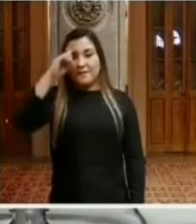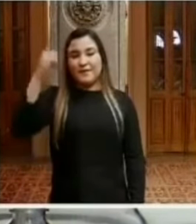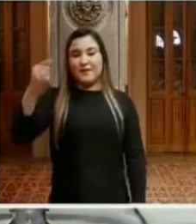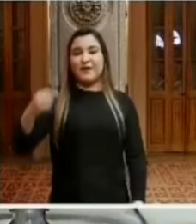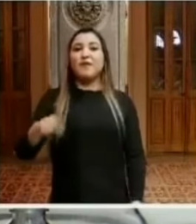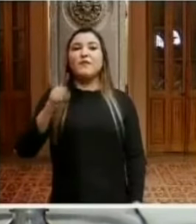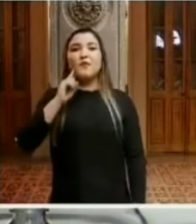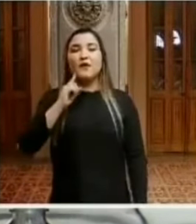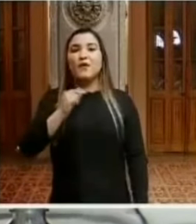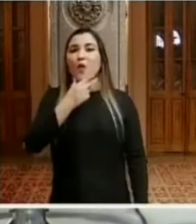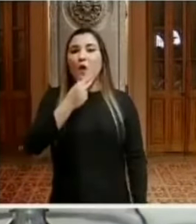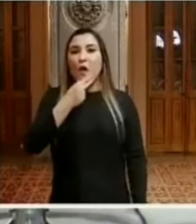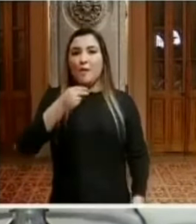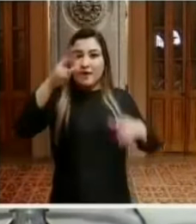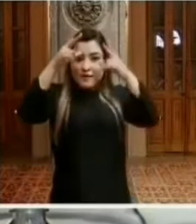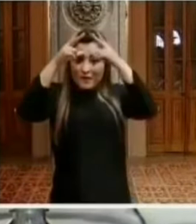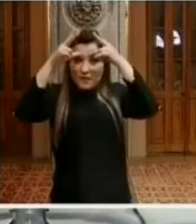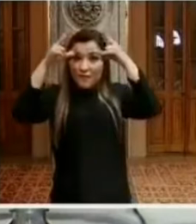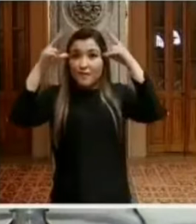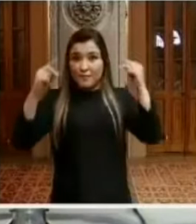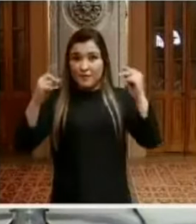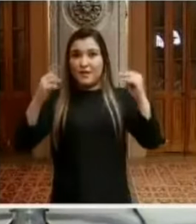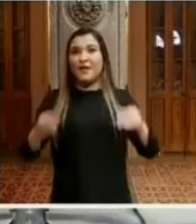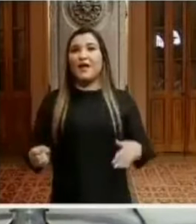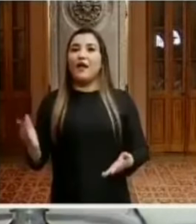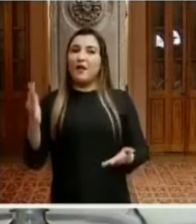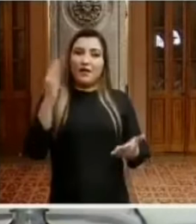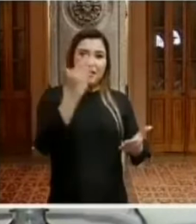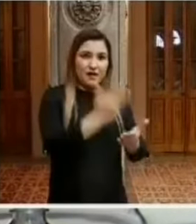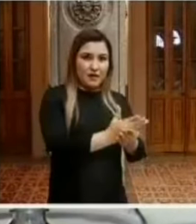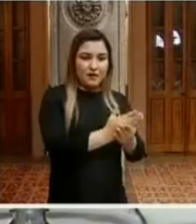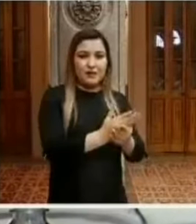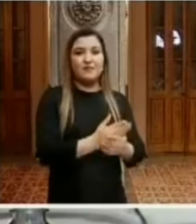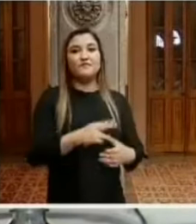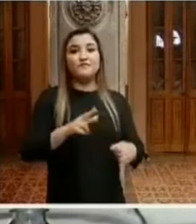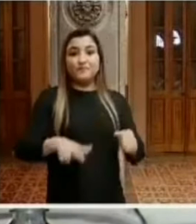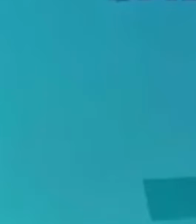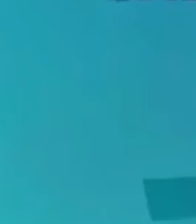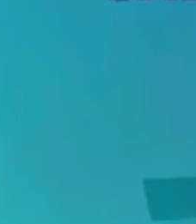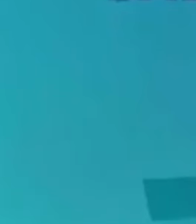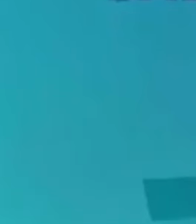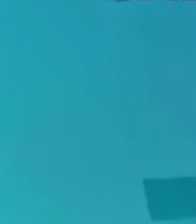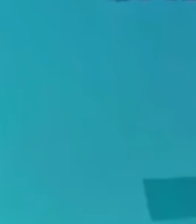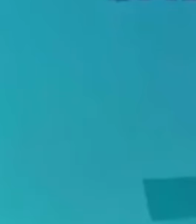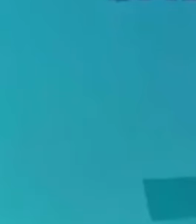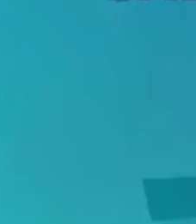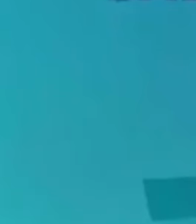al hospital. Porque vamos a reducir la movilidad. La vamos a reducir.